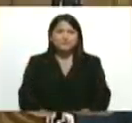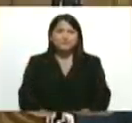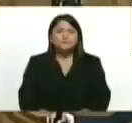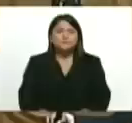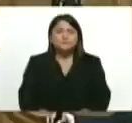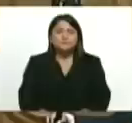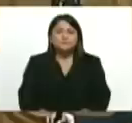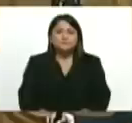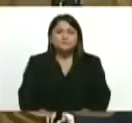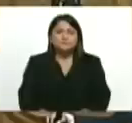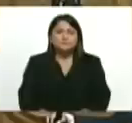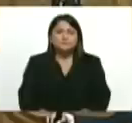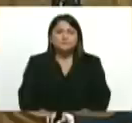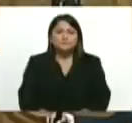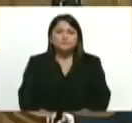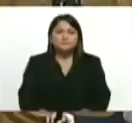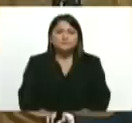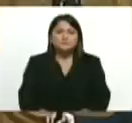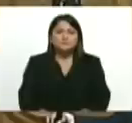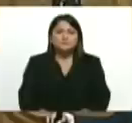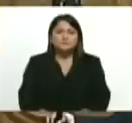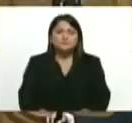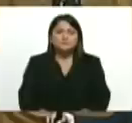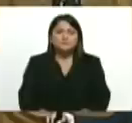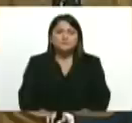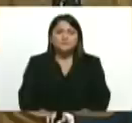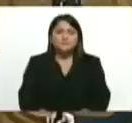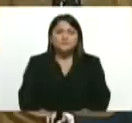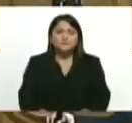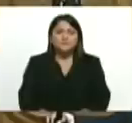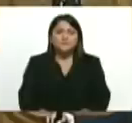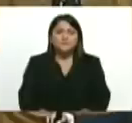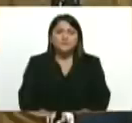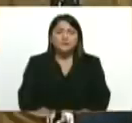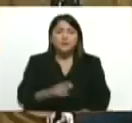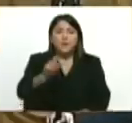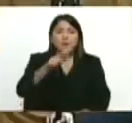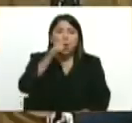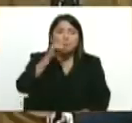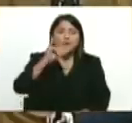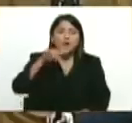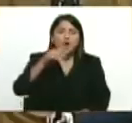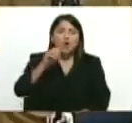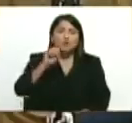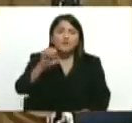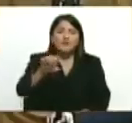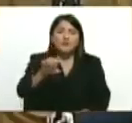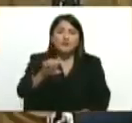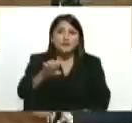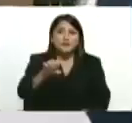acciones peligrosas para la existencia de la humanidad. Me refiero a Josep Borrell Fontelles,